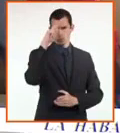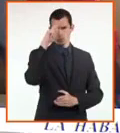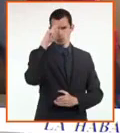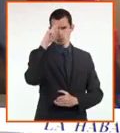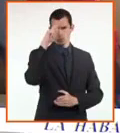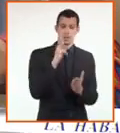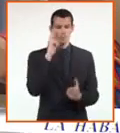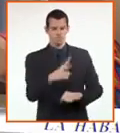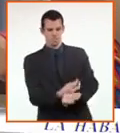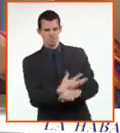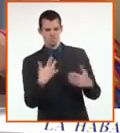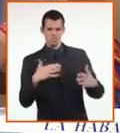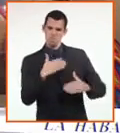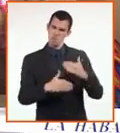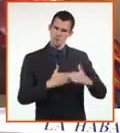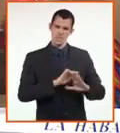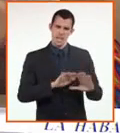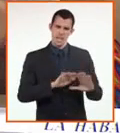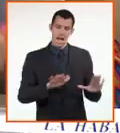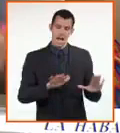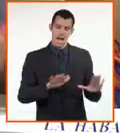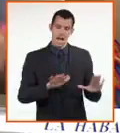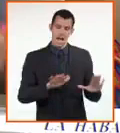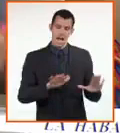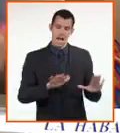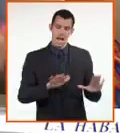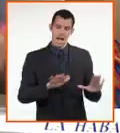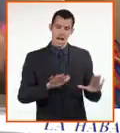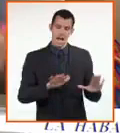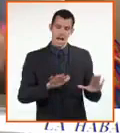país no me garantiza ese derecho. Estoy estudiando